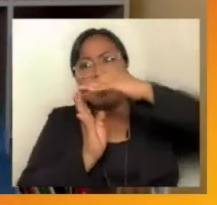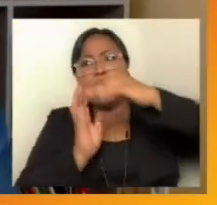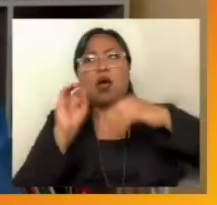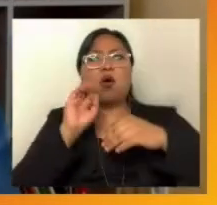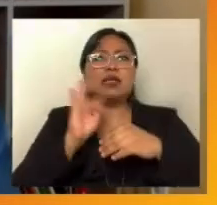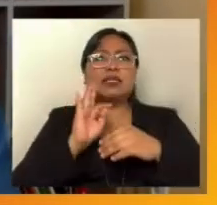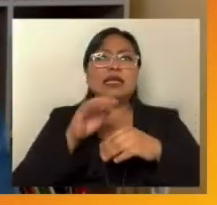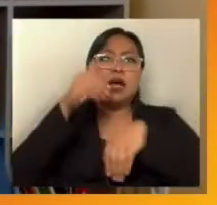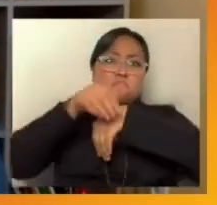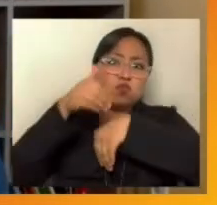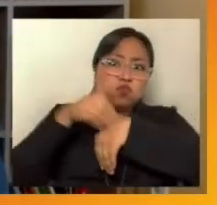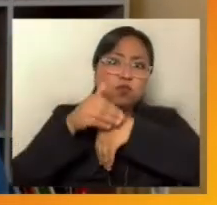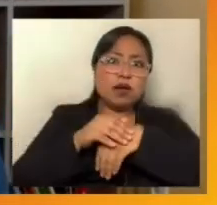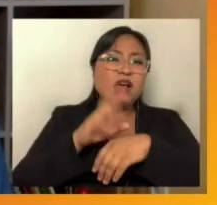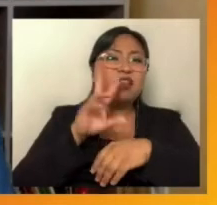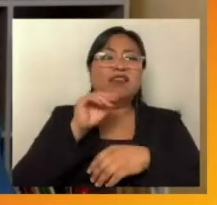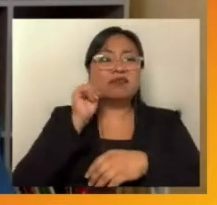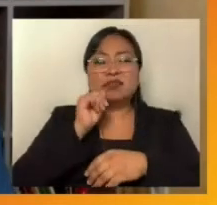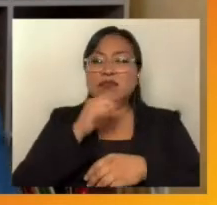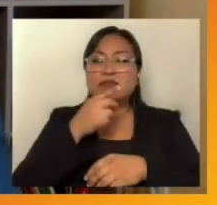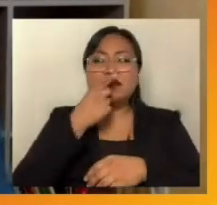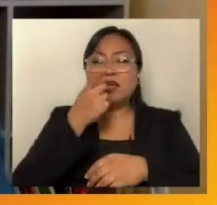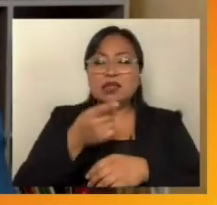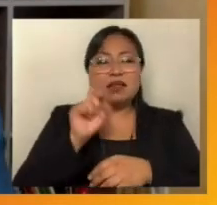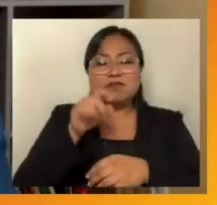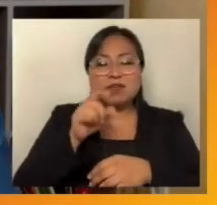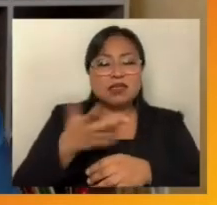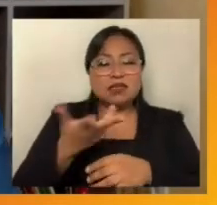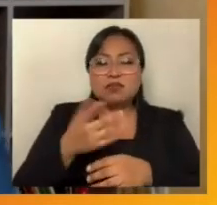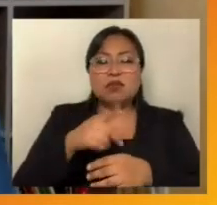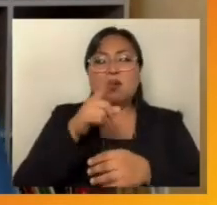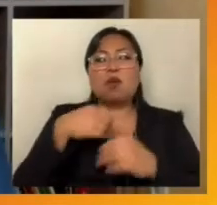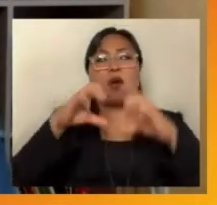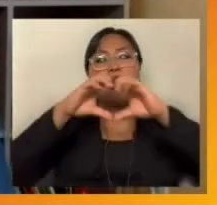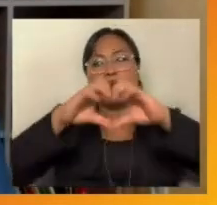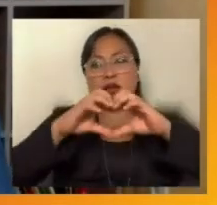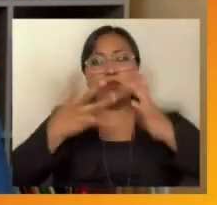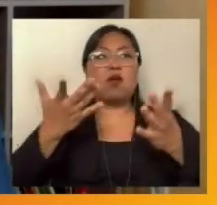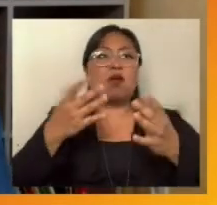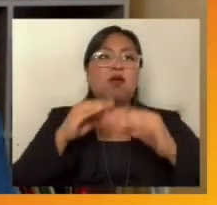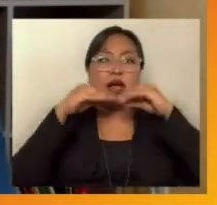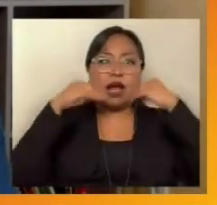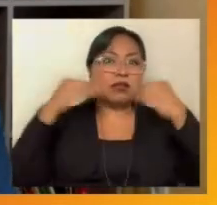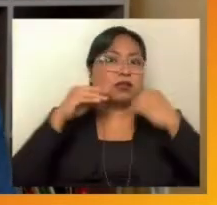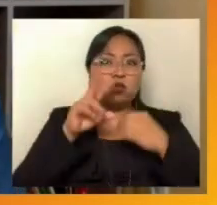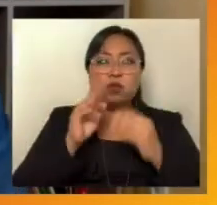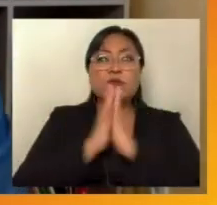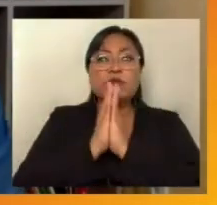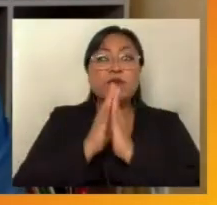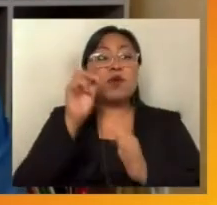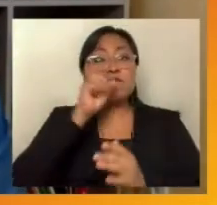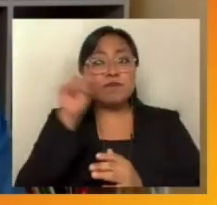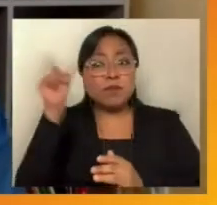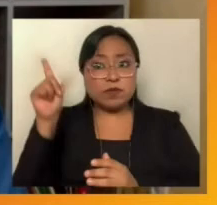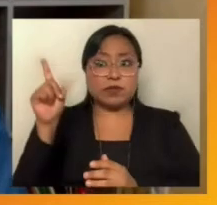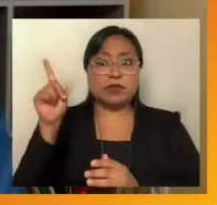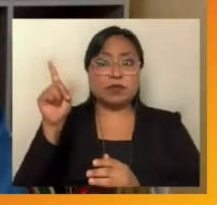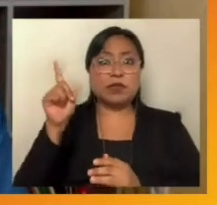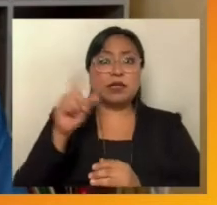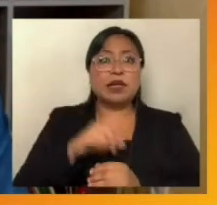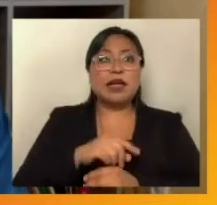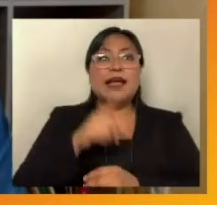falta que uses siempre caritas sonrientes o corazones. Se pueden usar emoticonos profesionales. Titular que llama la